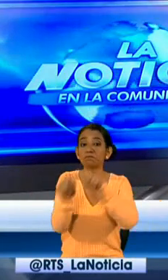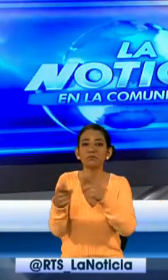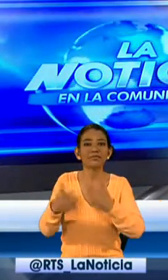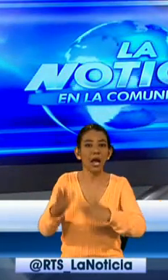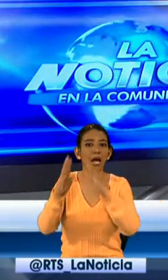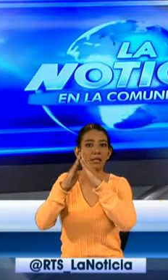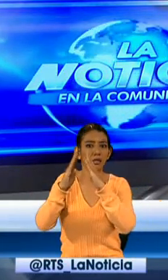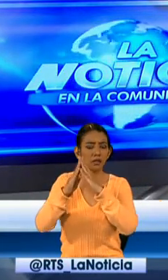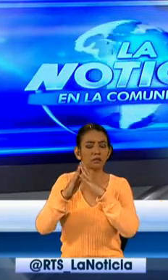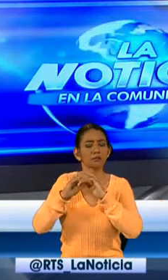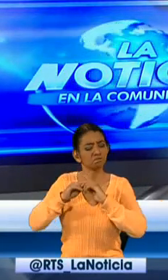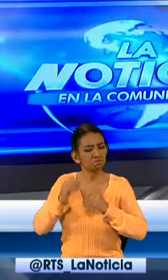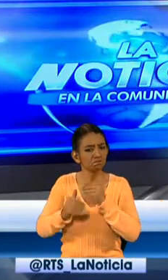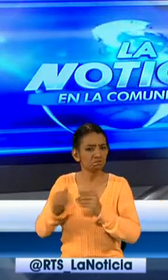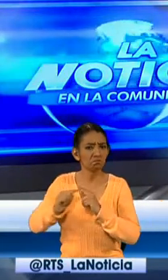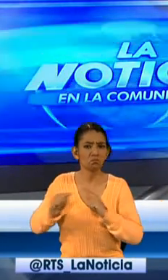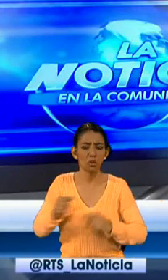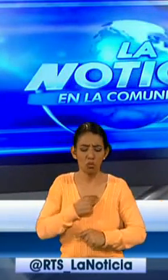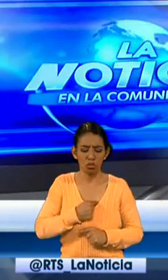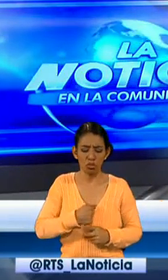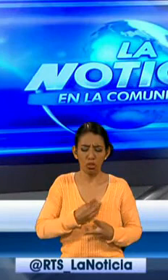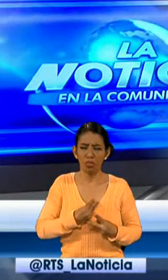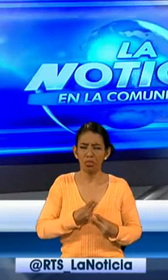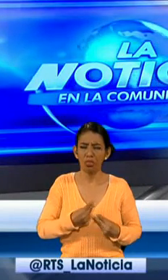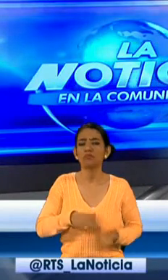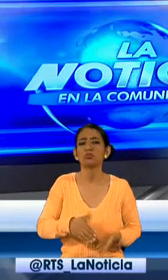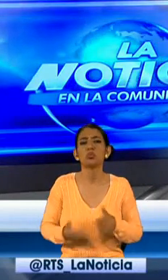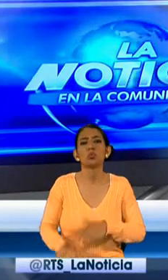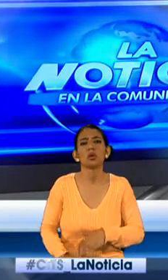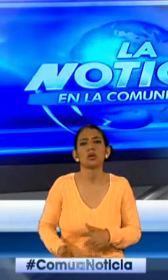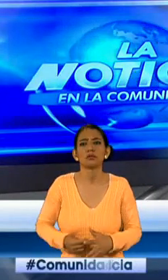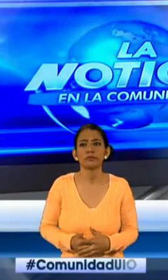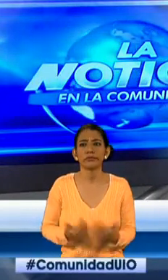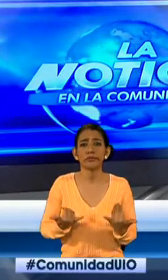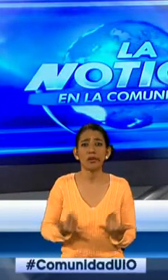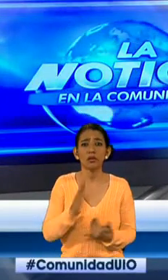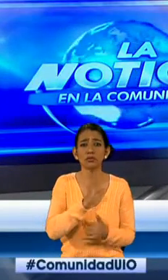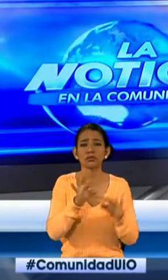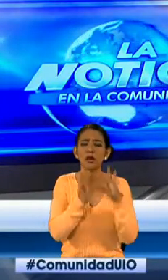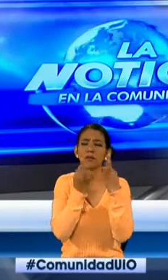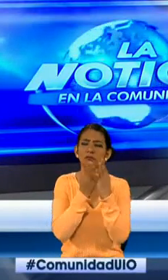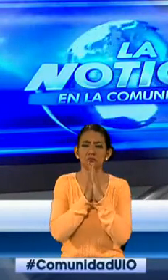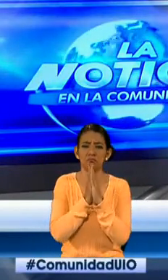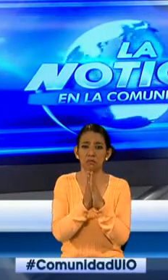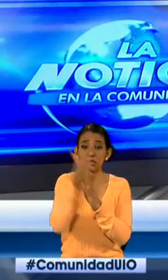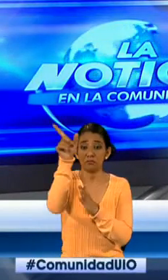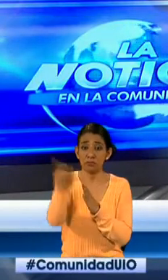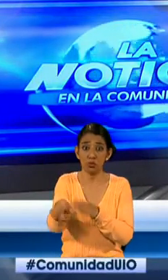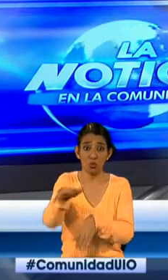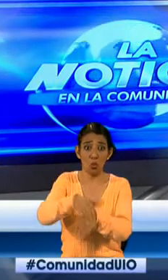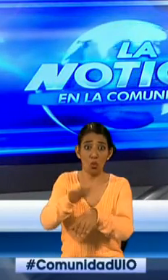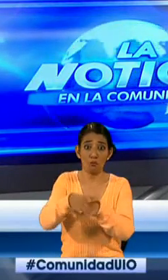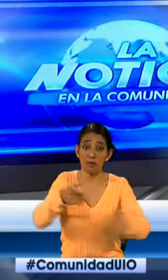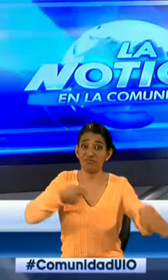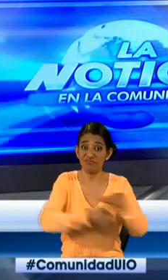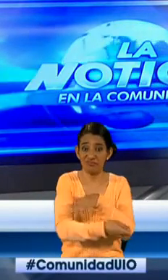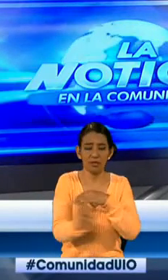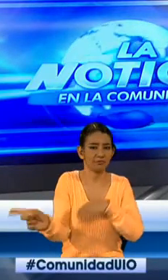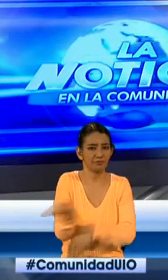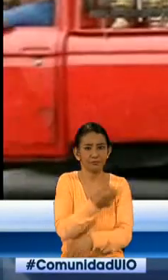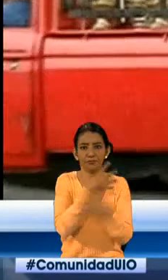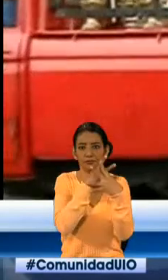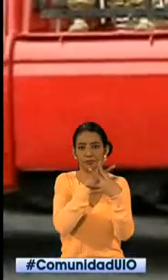las heridas se infectaron y terminó muriendo. Lamentable. Ahora sus familiares solicitan que se detenga la autora de las agresiones.